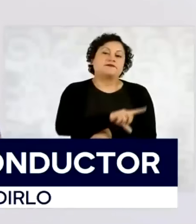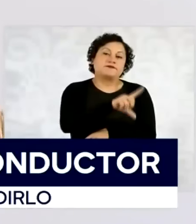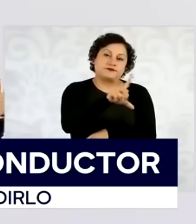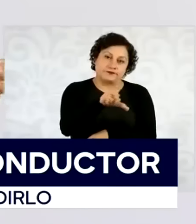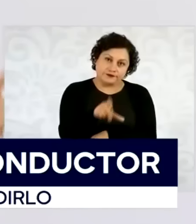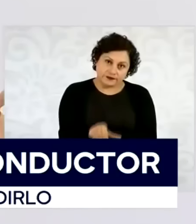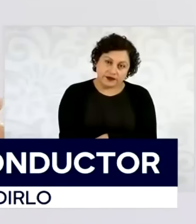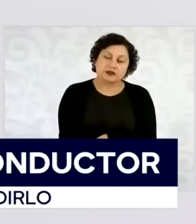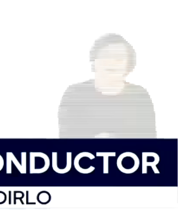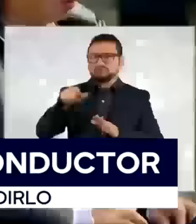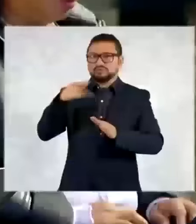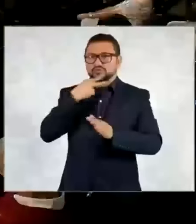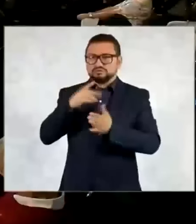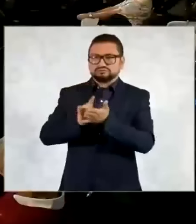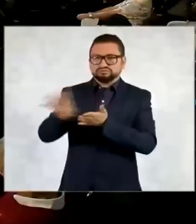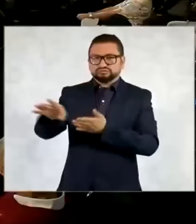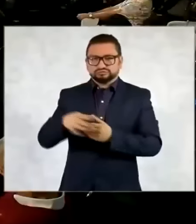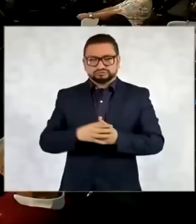al programa.